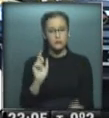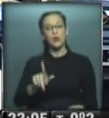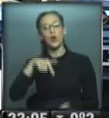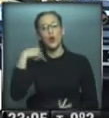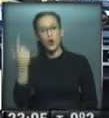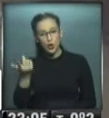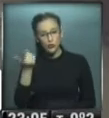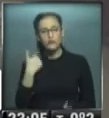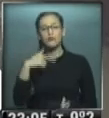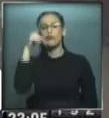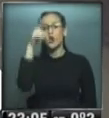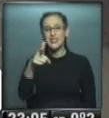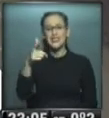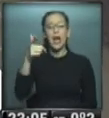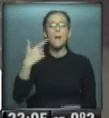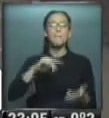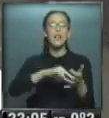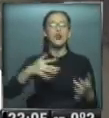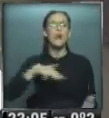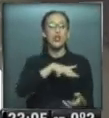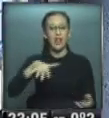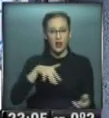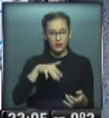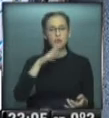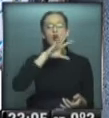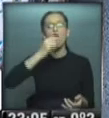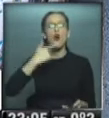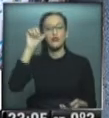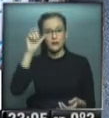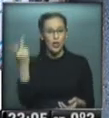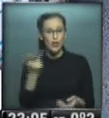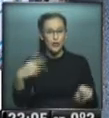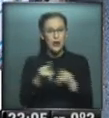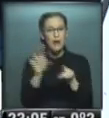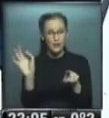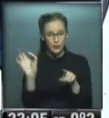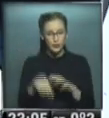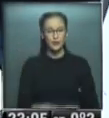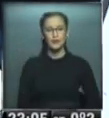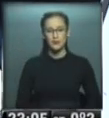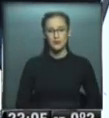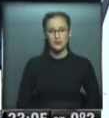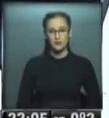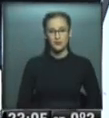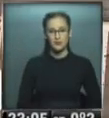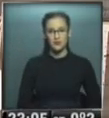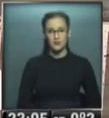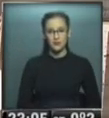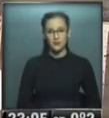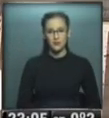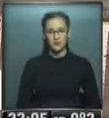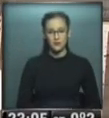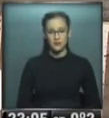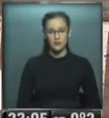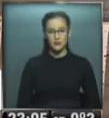otro es oficial de la Metropolitana, José Luis Cavaleiro. Fue quien encubrió el hecho ante la llegada de policías de la